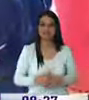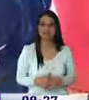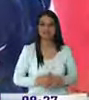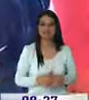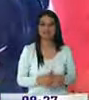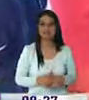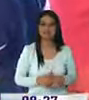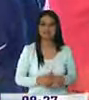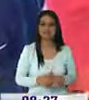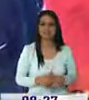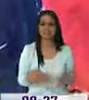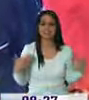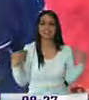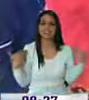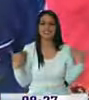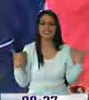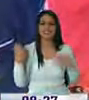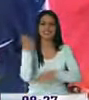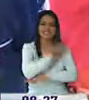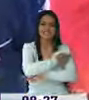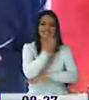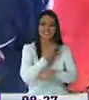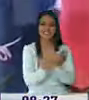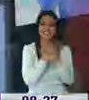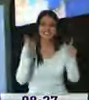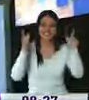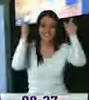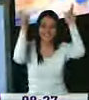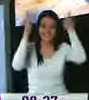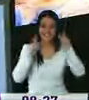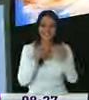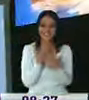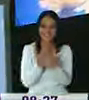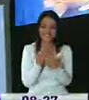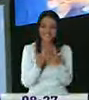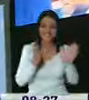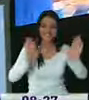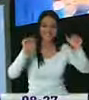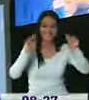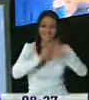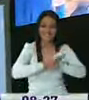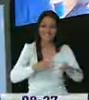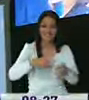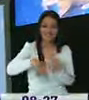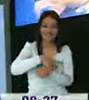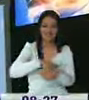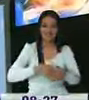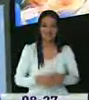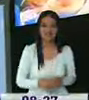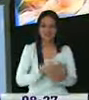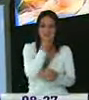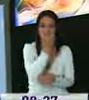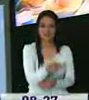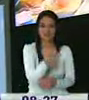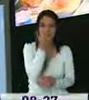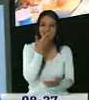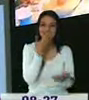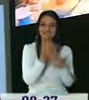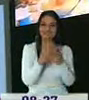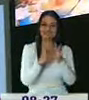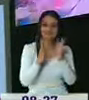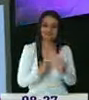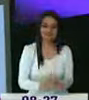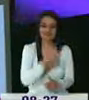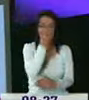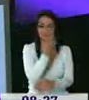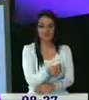Chef! ¡Feliz Día del Chef! Así nos despedimos, entonces volvemos con ustedes de estudios. Buen día. Gracias, Ale, y buen día también